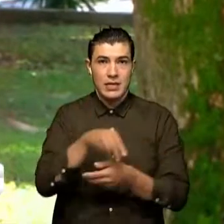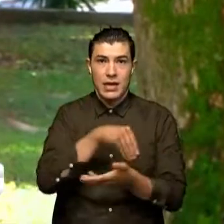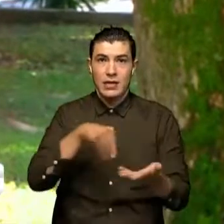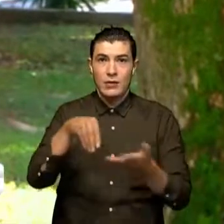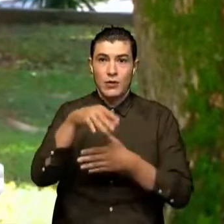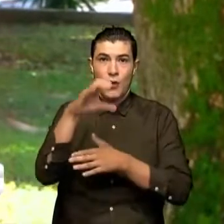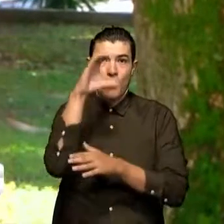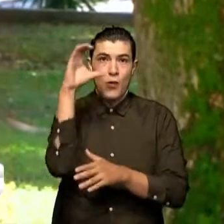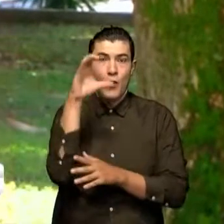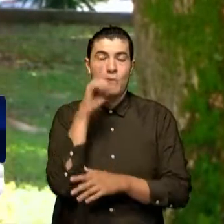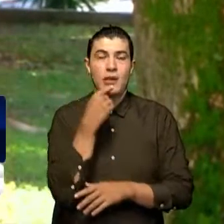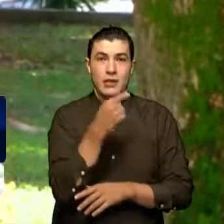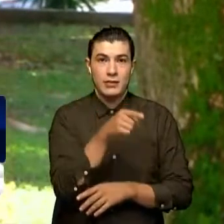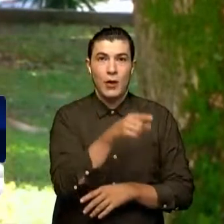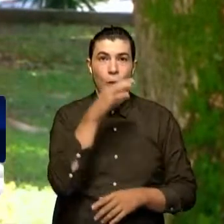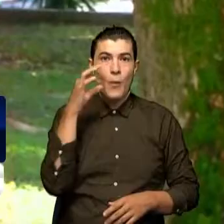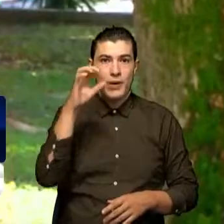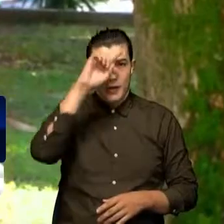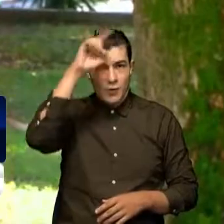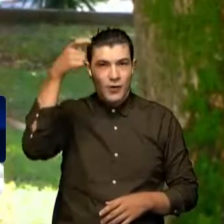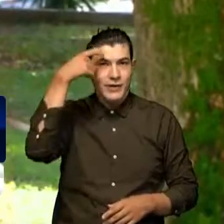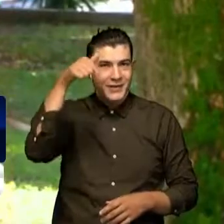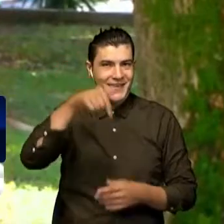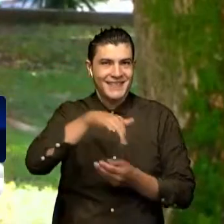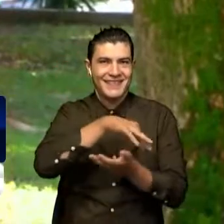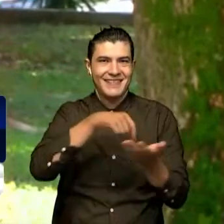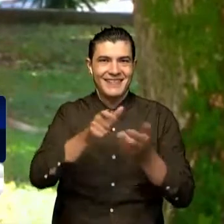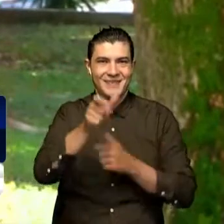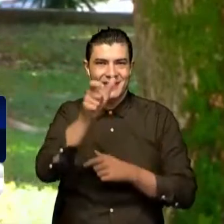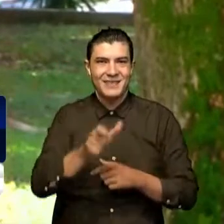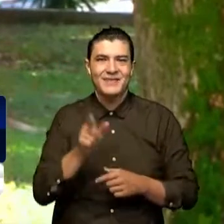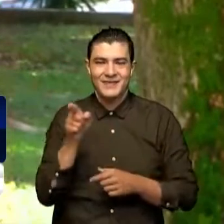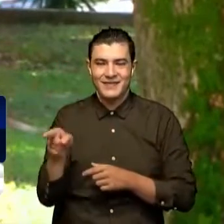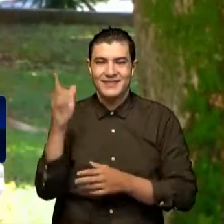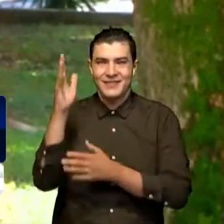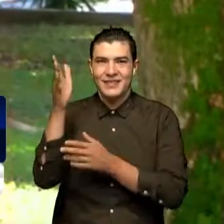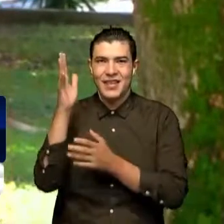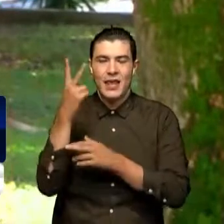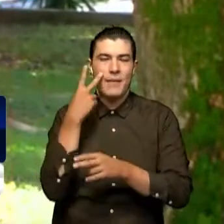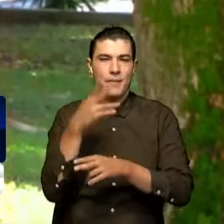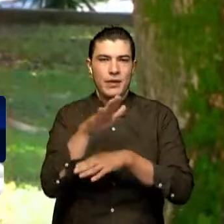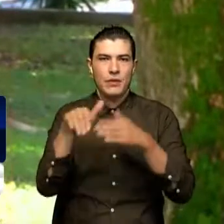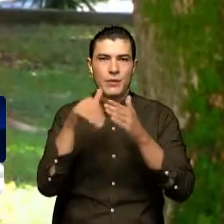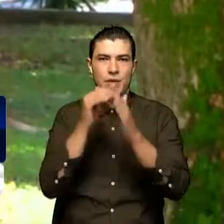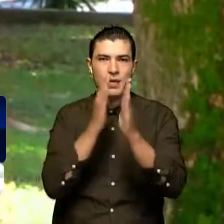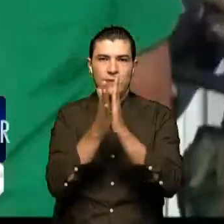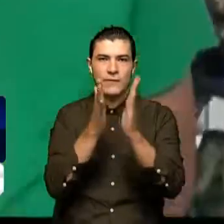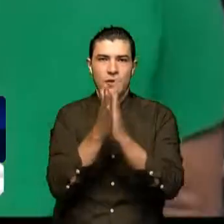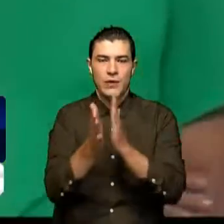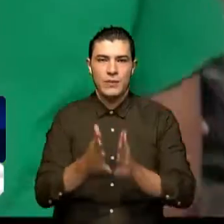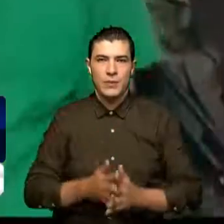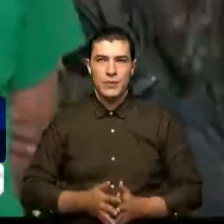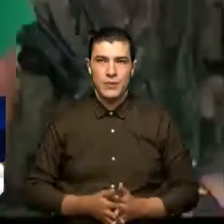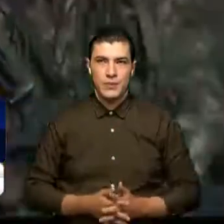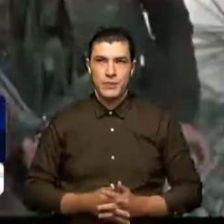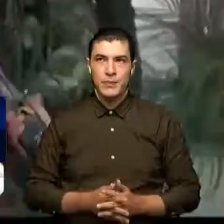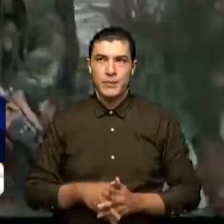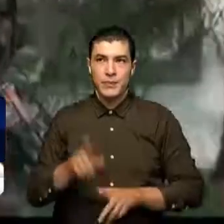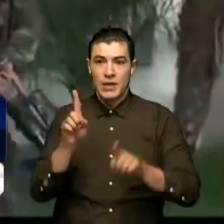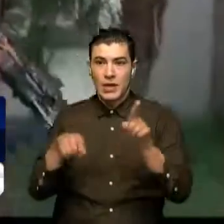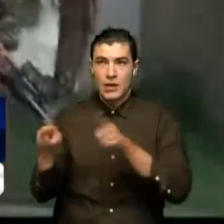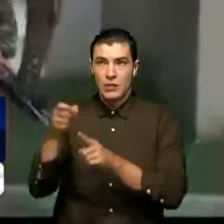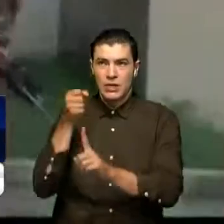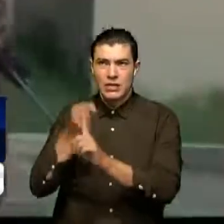manifestó divierta haber amado gobernador del departamento en una rueda de prensa los detalles en el siguiente informe varios